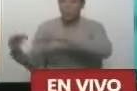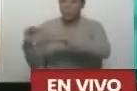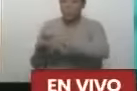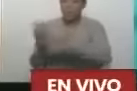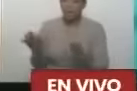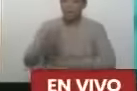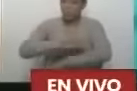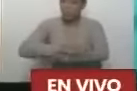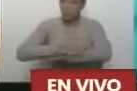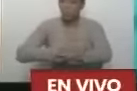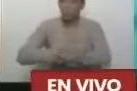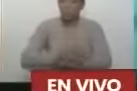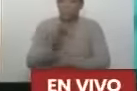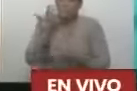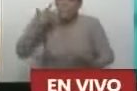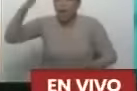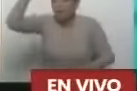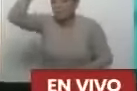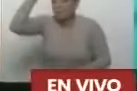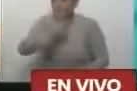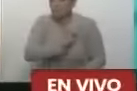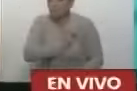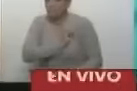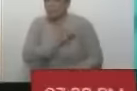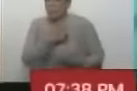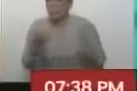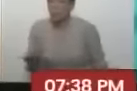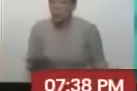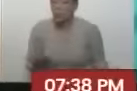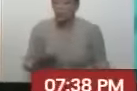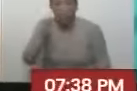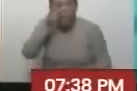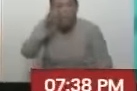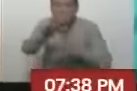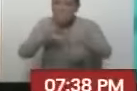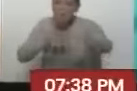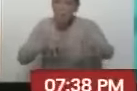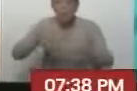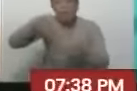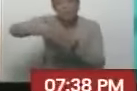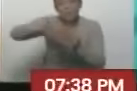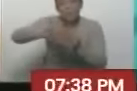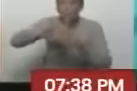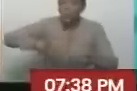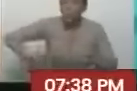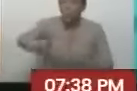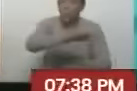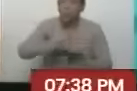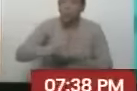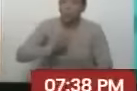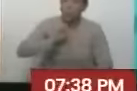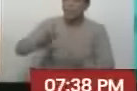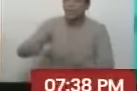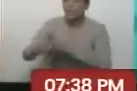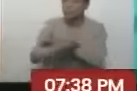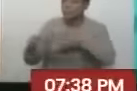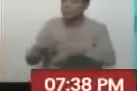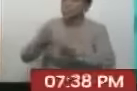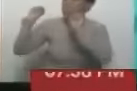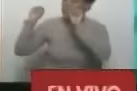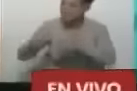está muy atemorizado con la voz del pueblo que se ha levantado por todo los rincones para decir